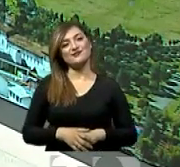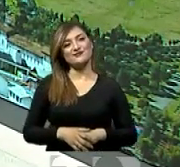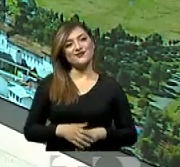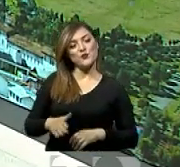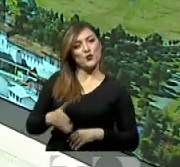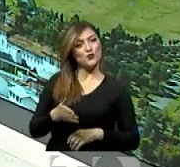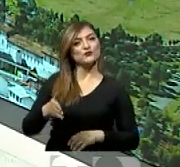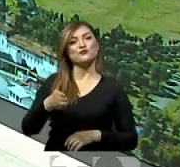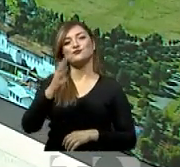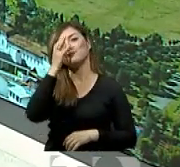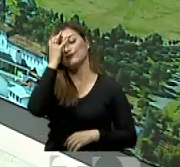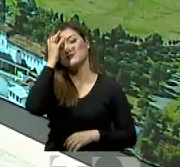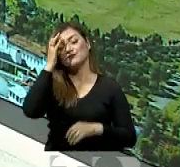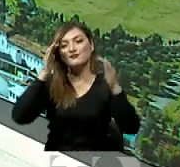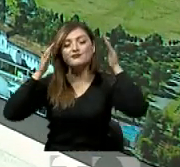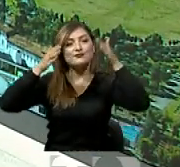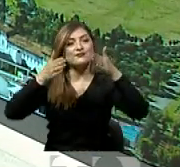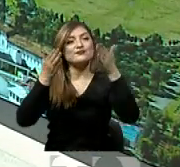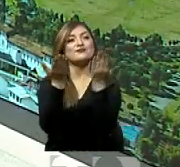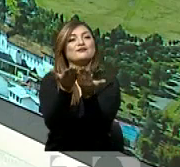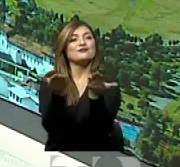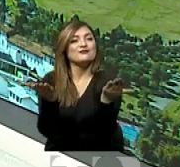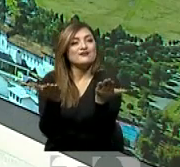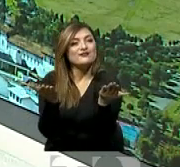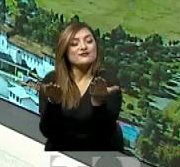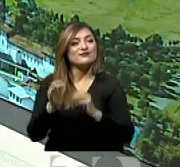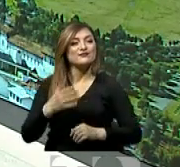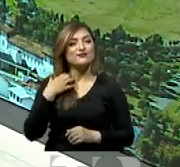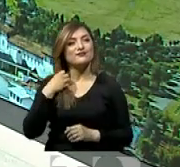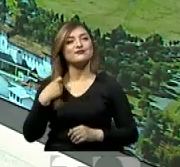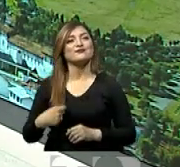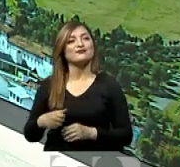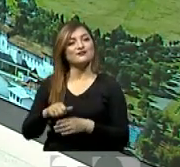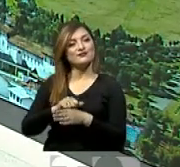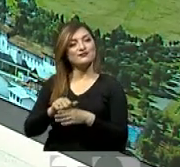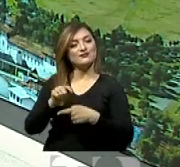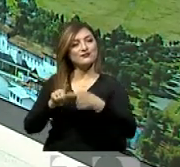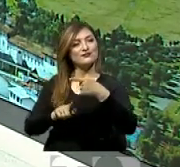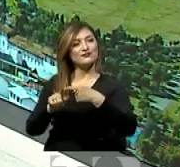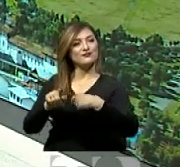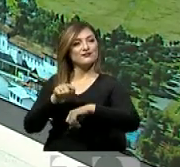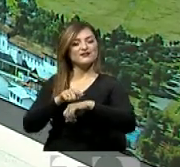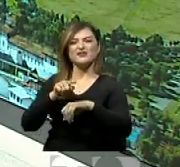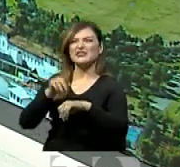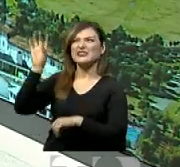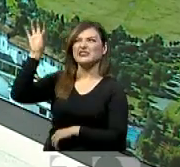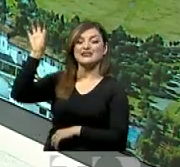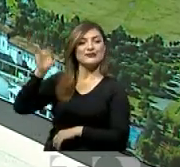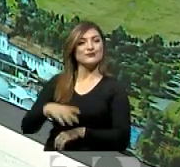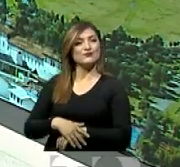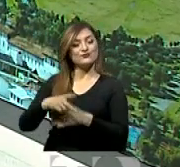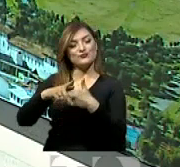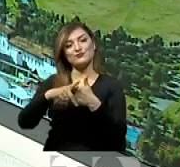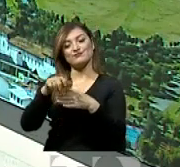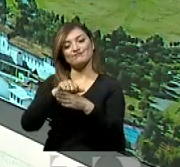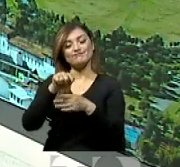La preocupación se centra hoy, incluso no pudieron entrenar por el tema del tiempo, del mal tiempo en Paraguay,